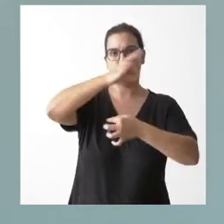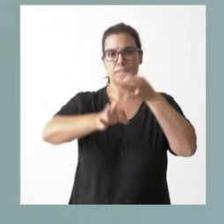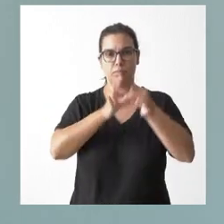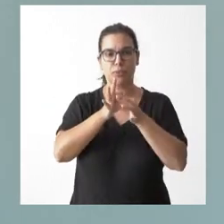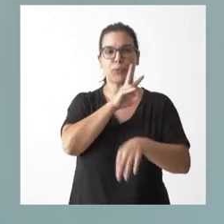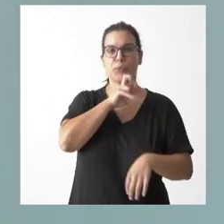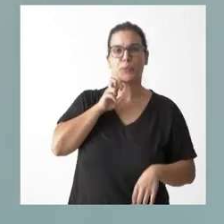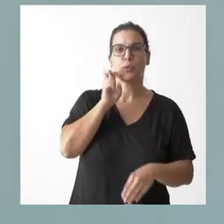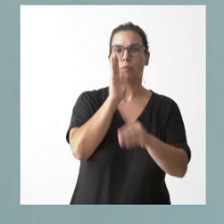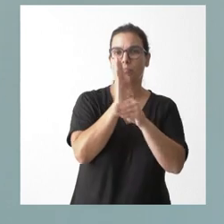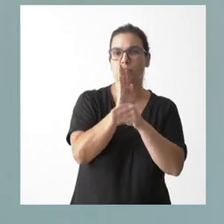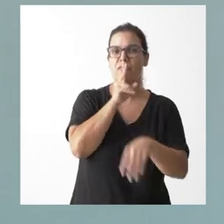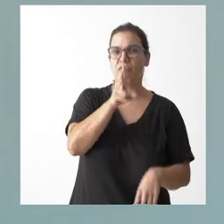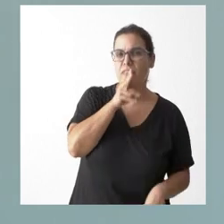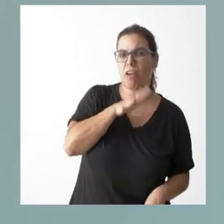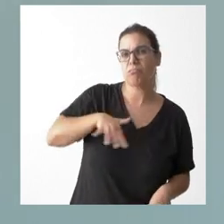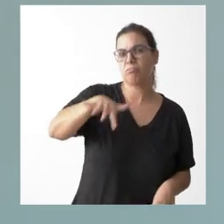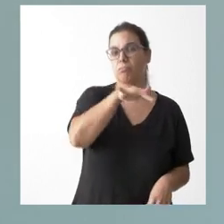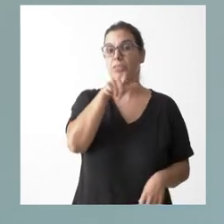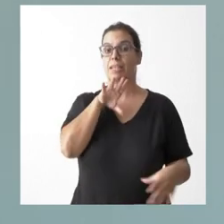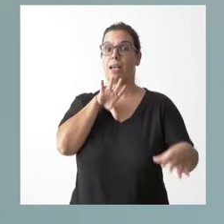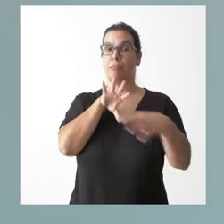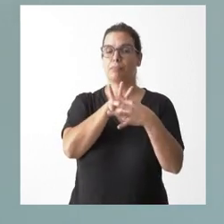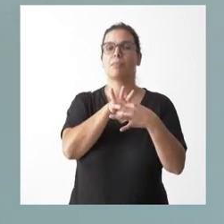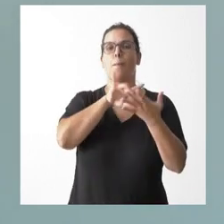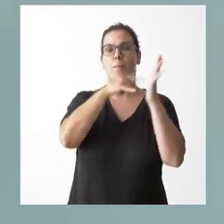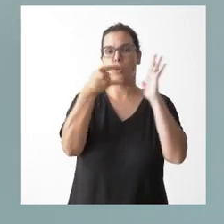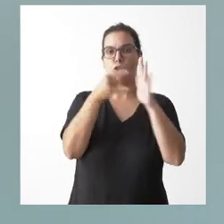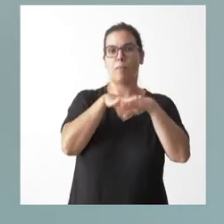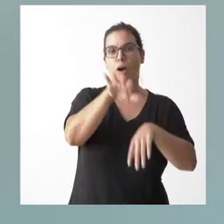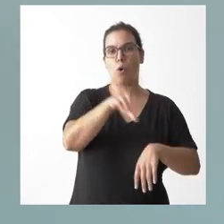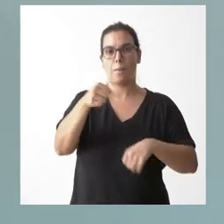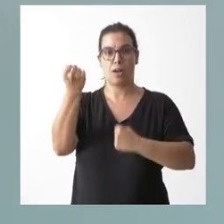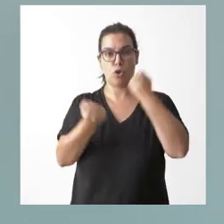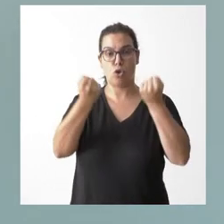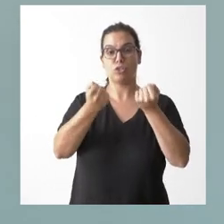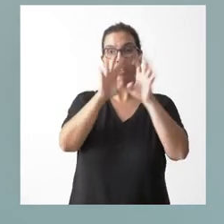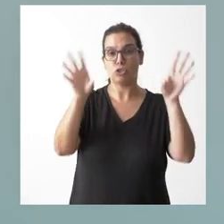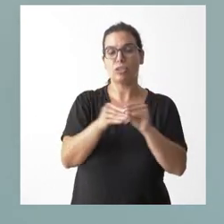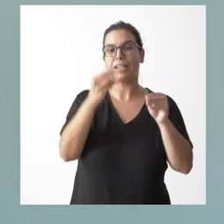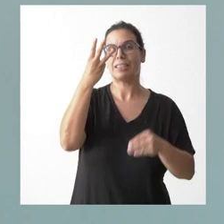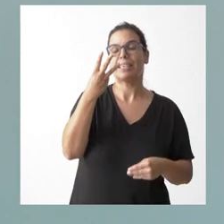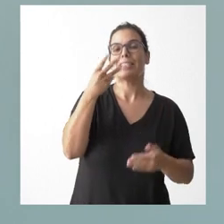tanto, en este ámbito está este proyecto que nos permite destinar en concreto